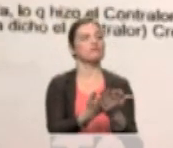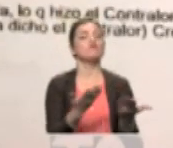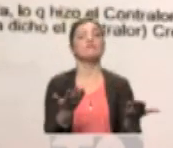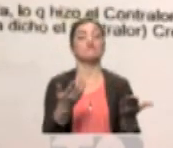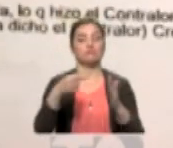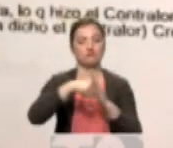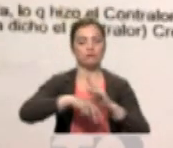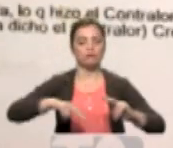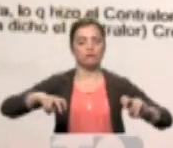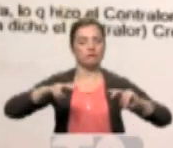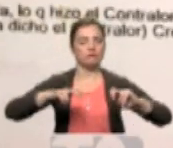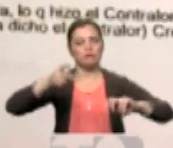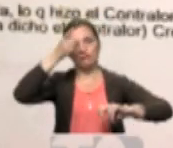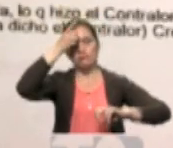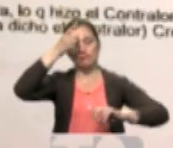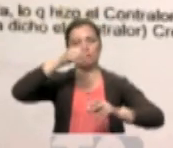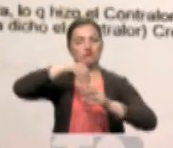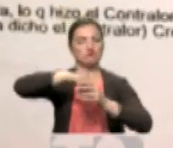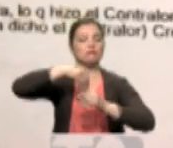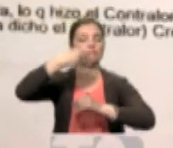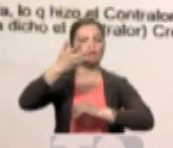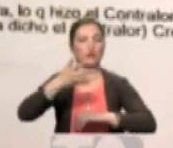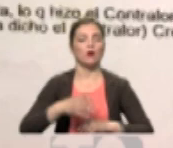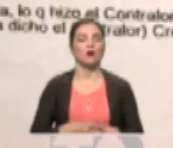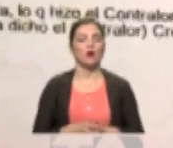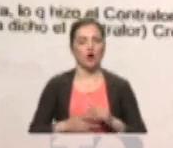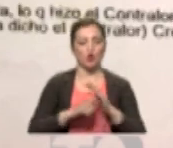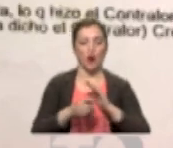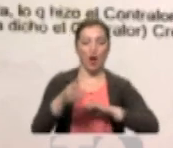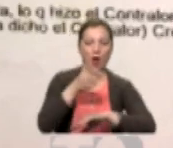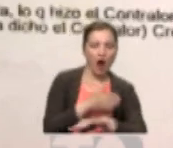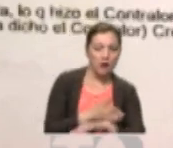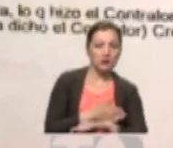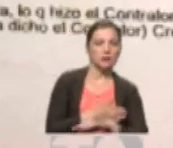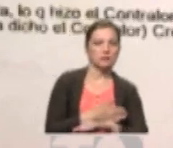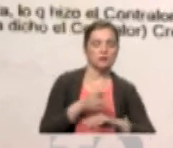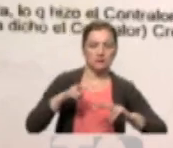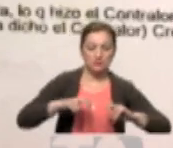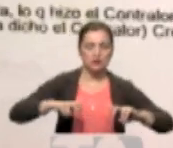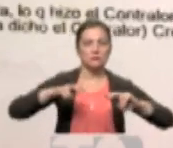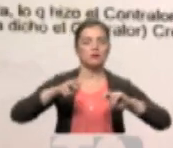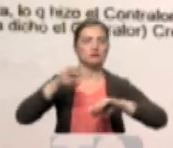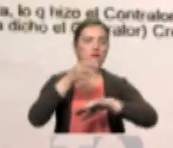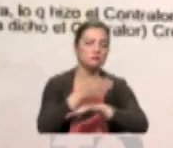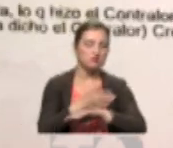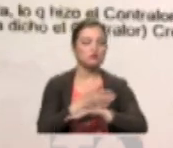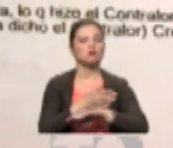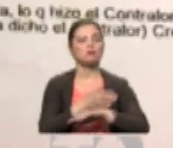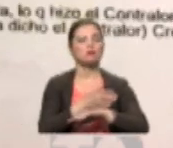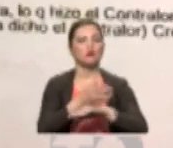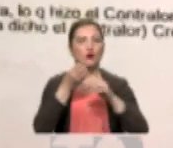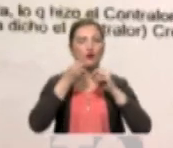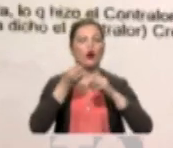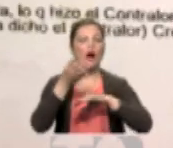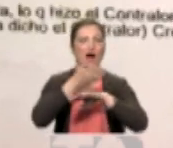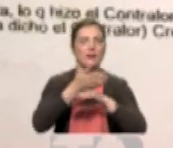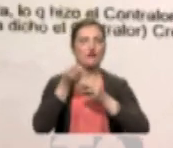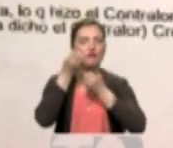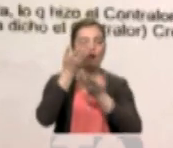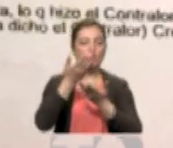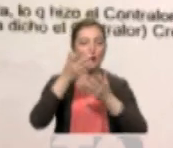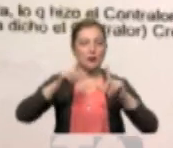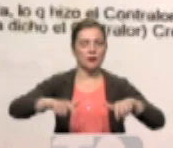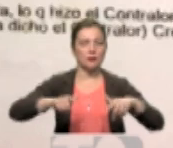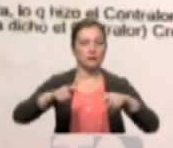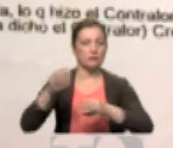hizo el contralor es adelantarse a esos pedidos para que esa auditoría tenga como antecedente el anuncio de Lenín. Esto